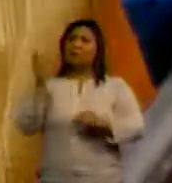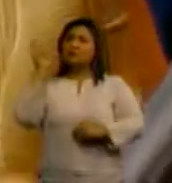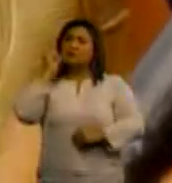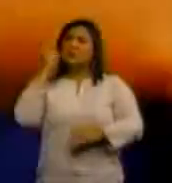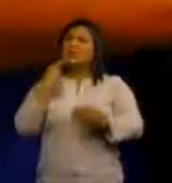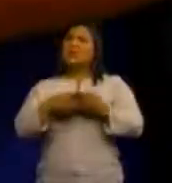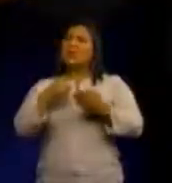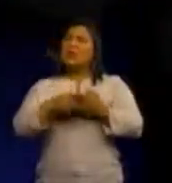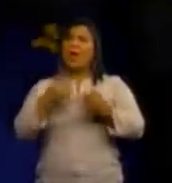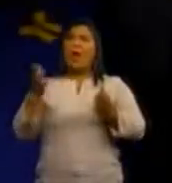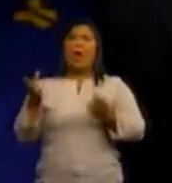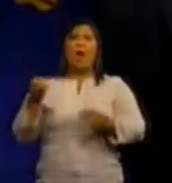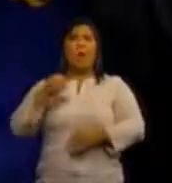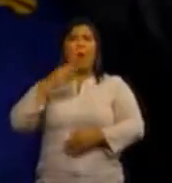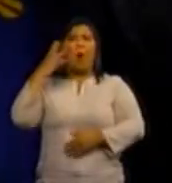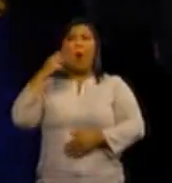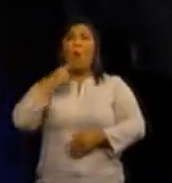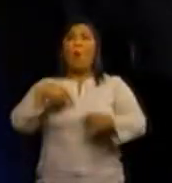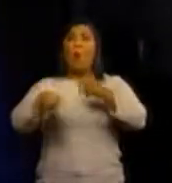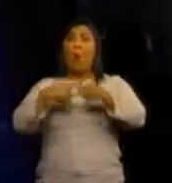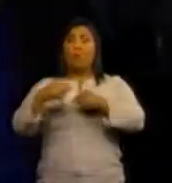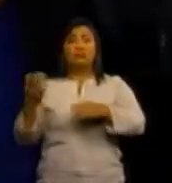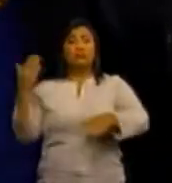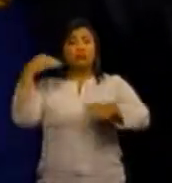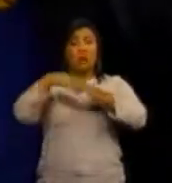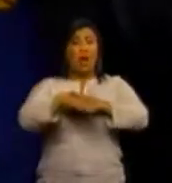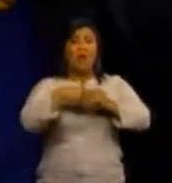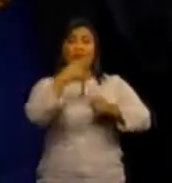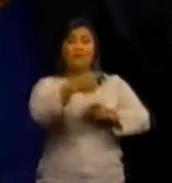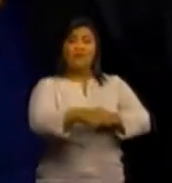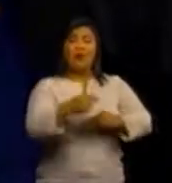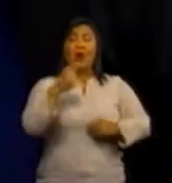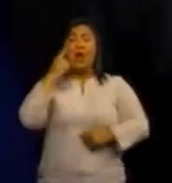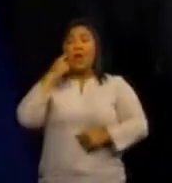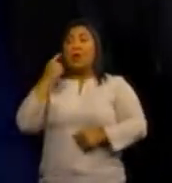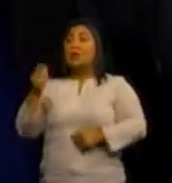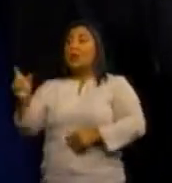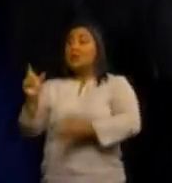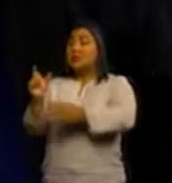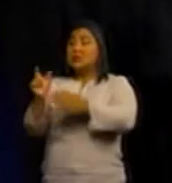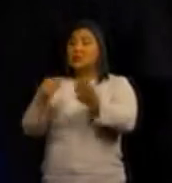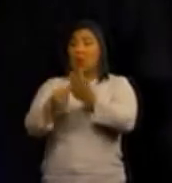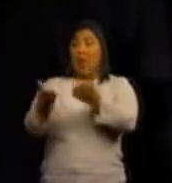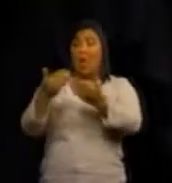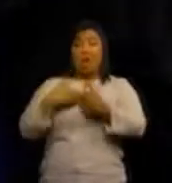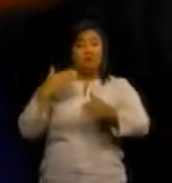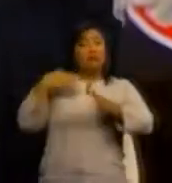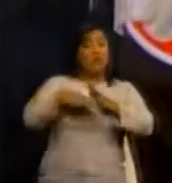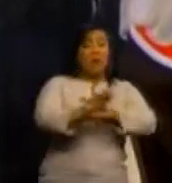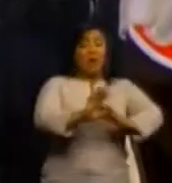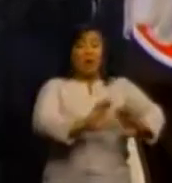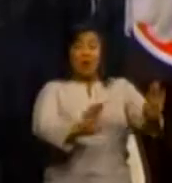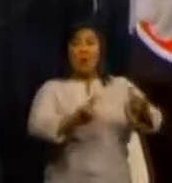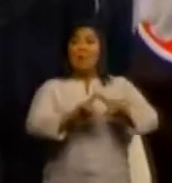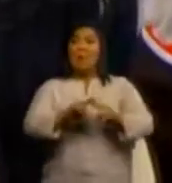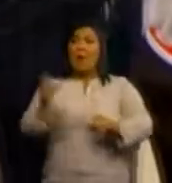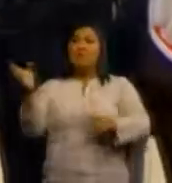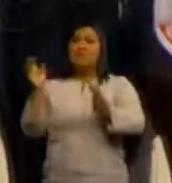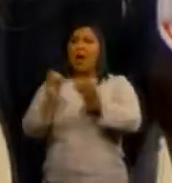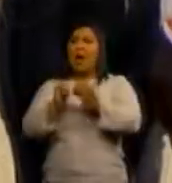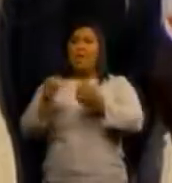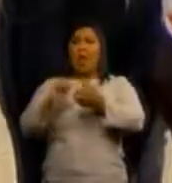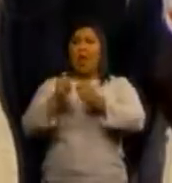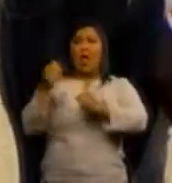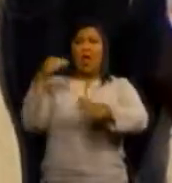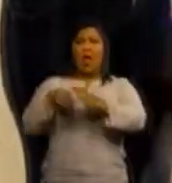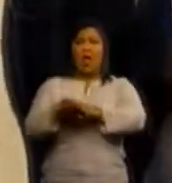CDP. Ya cuando salimos, cuando ya estábamos acá, que los guías nos estaban dando la cédula, se escuchó más. Quienes fueron evacuados